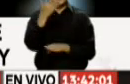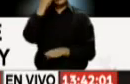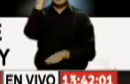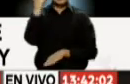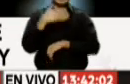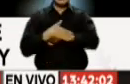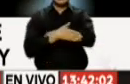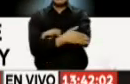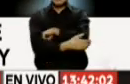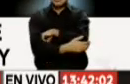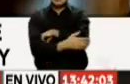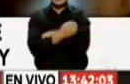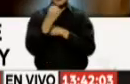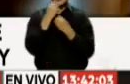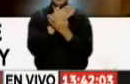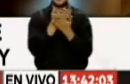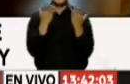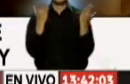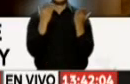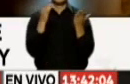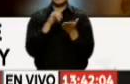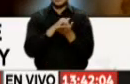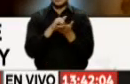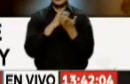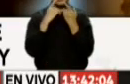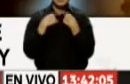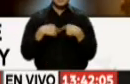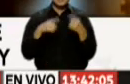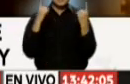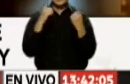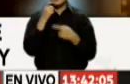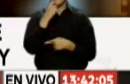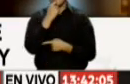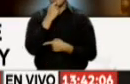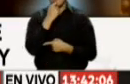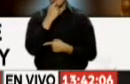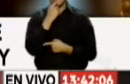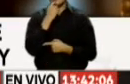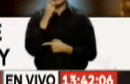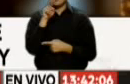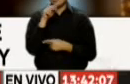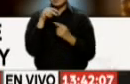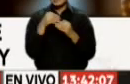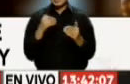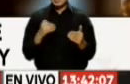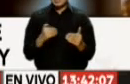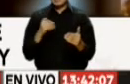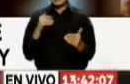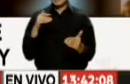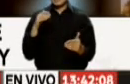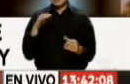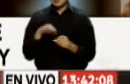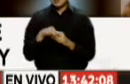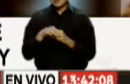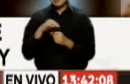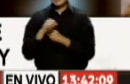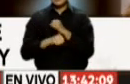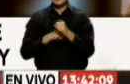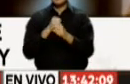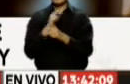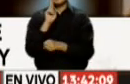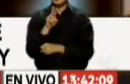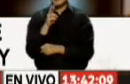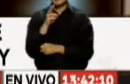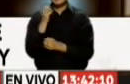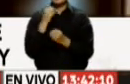aventura. Así lo reporta el diario estadounidense The New York Times. El audio, que se realizó dos meses antes de las elecciones de 2016, fue